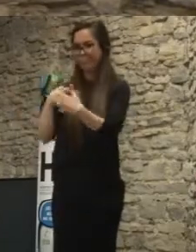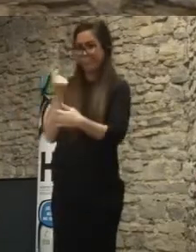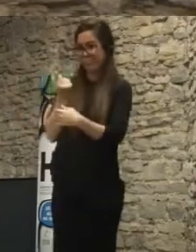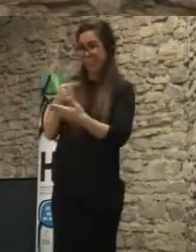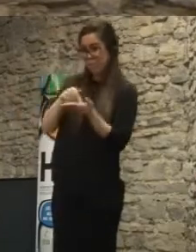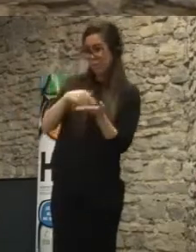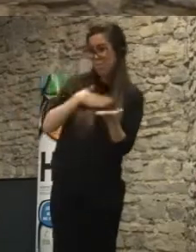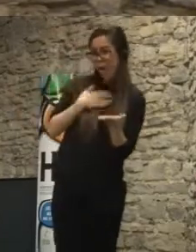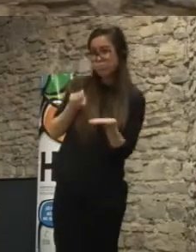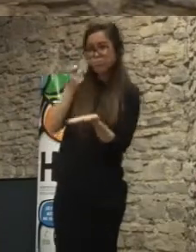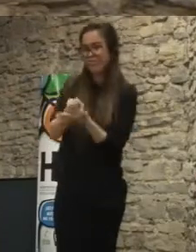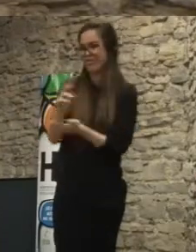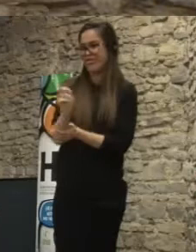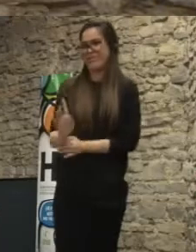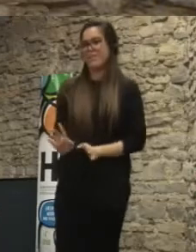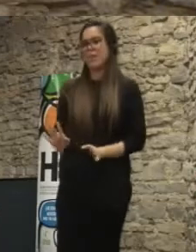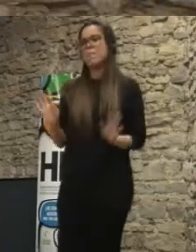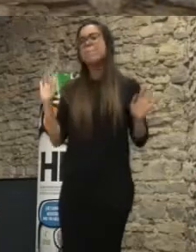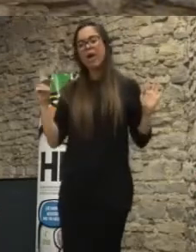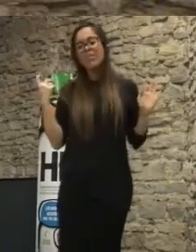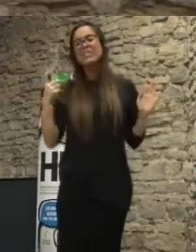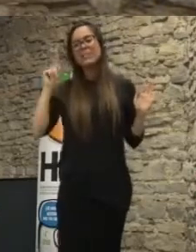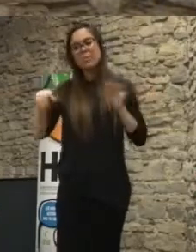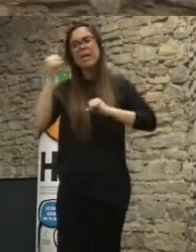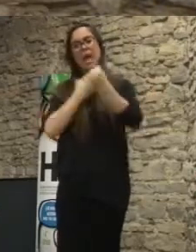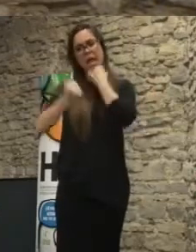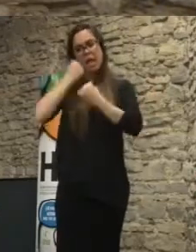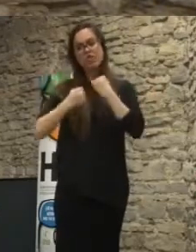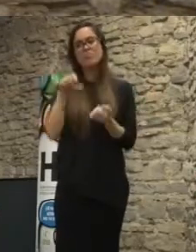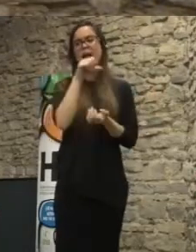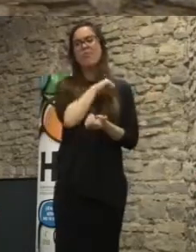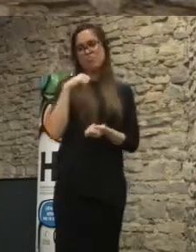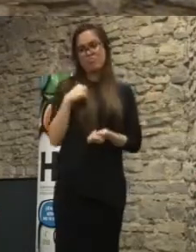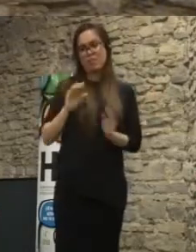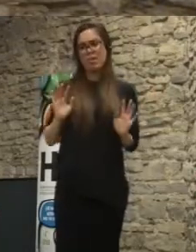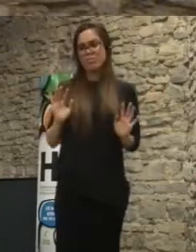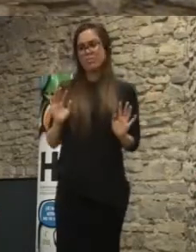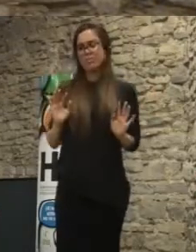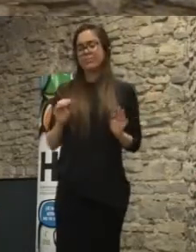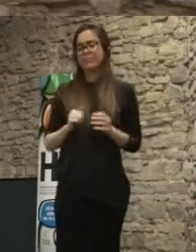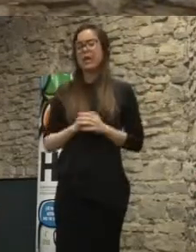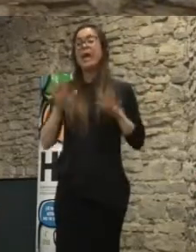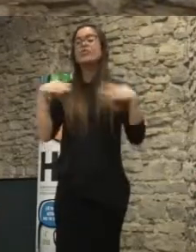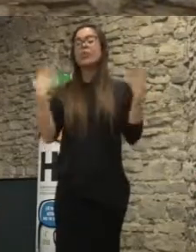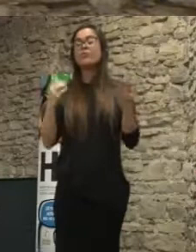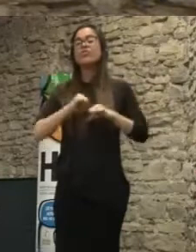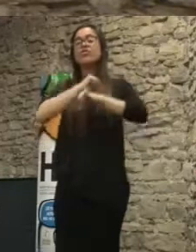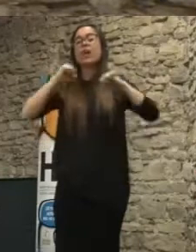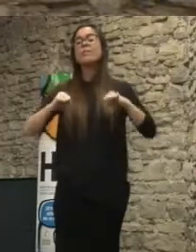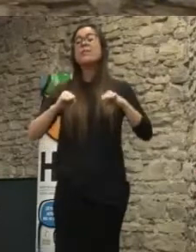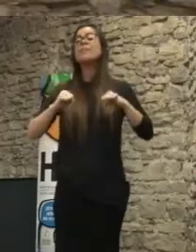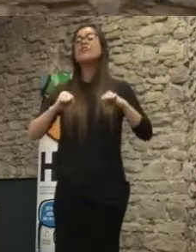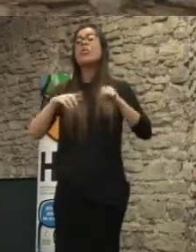ahí, también hay determinados límites que aparecen, ¿no? Por lo tanto, fortalecimiento del